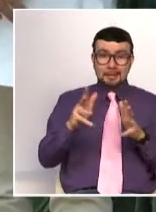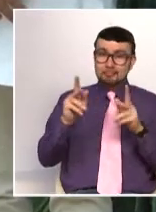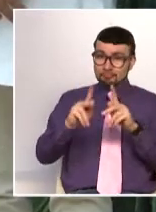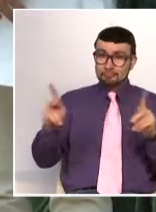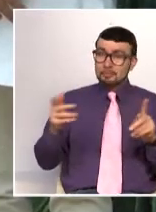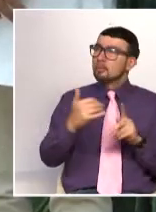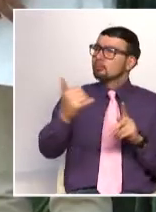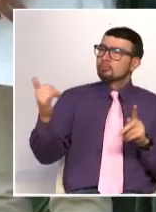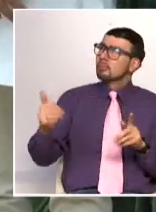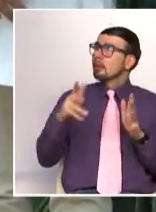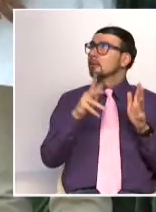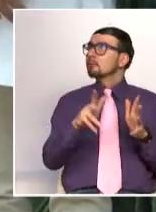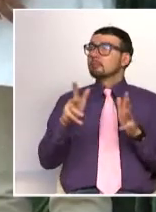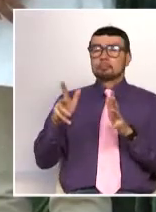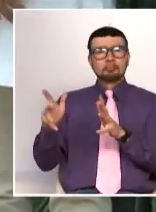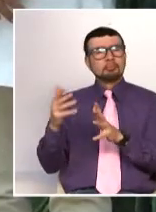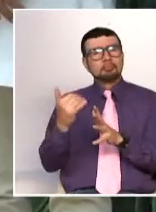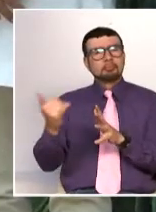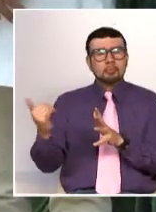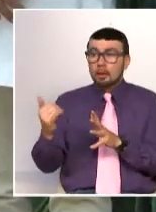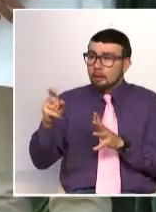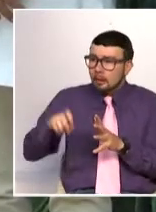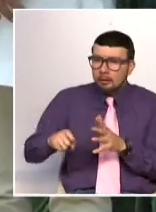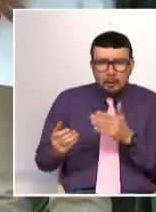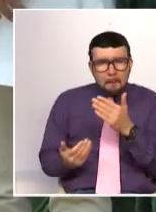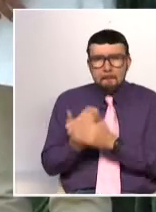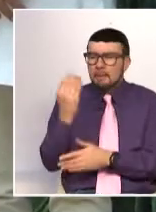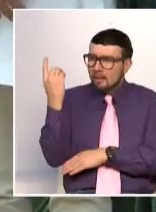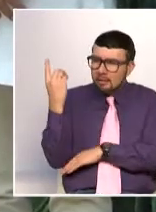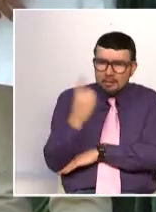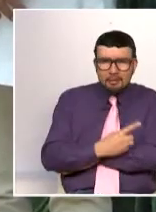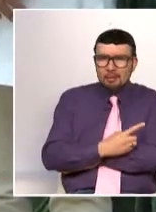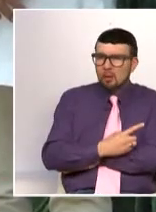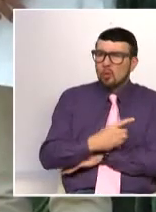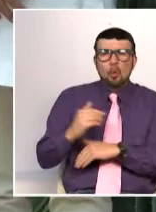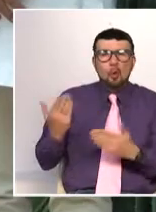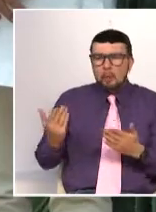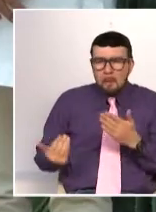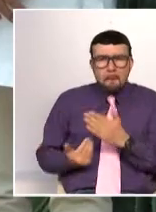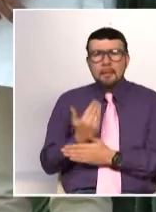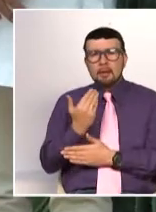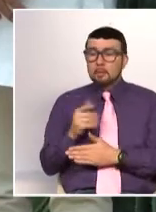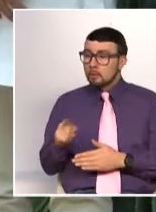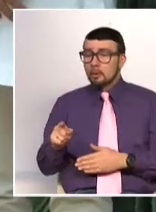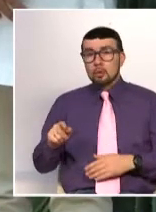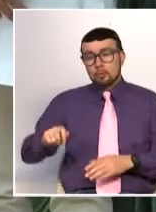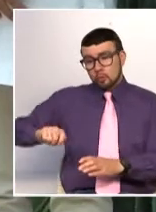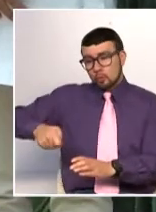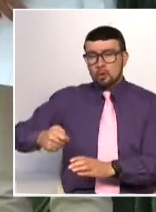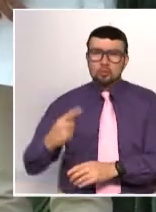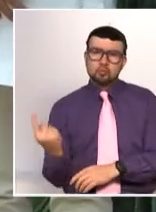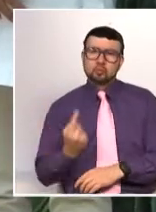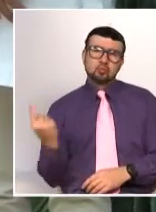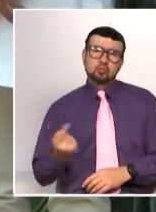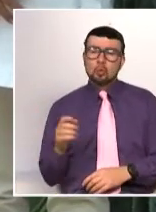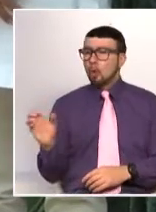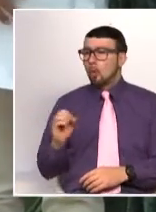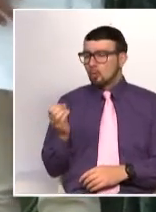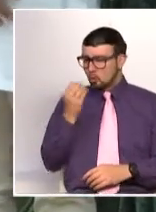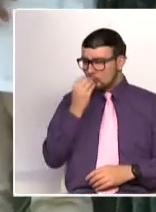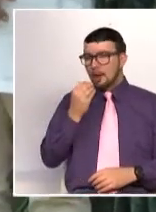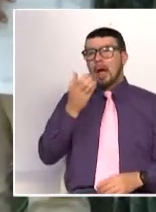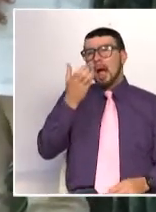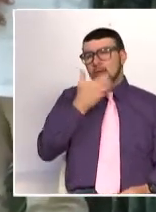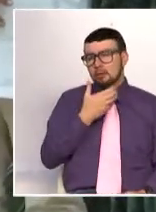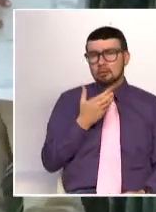deben que deben empezar el día con un juguito o con una dieta alcalina con fruta